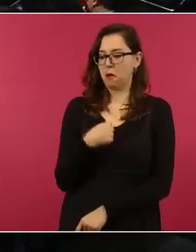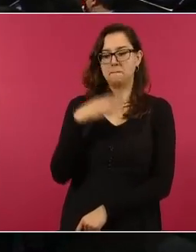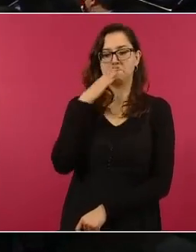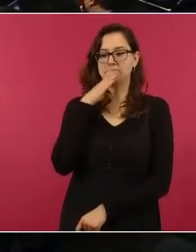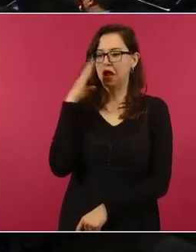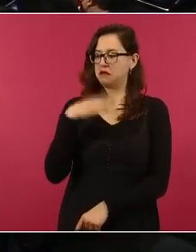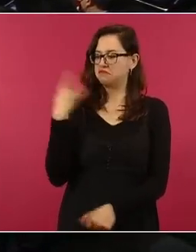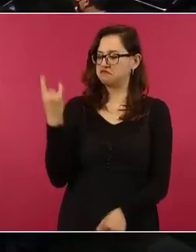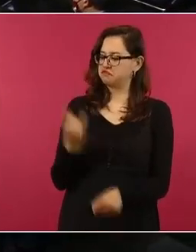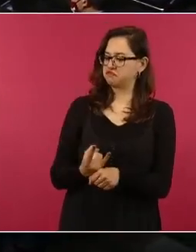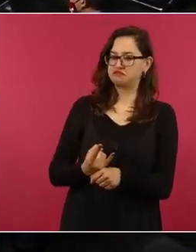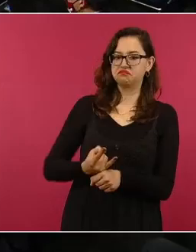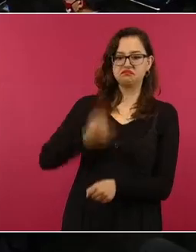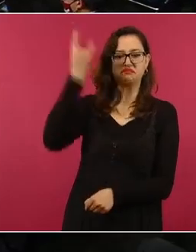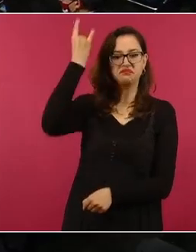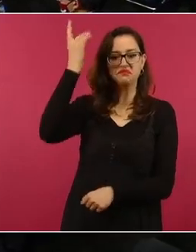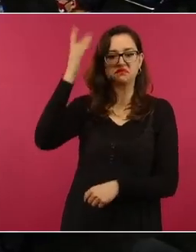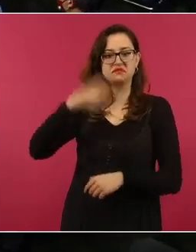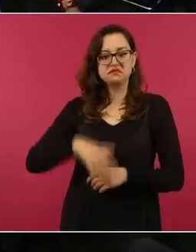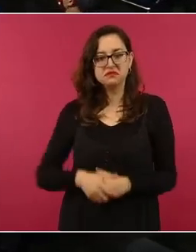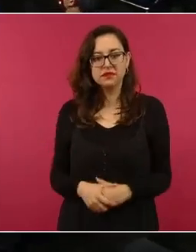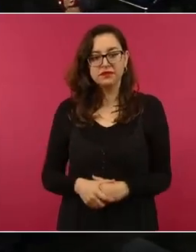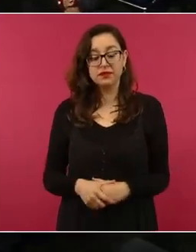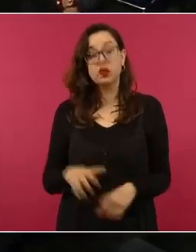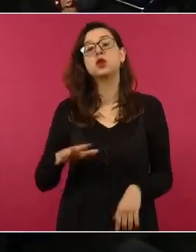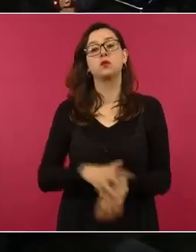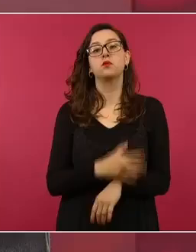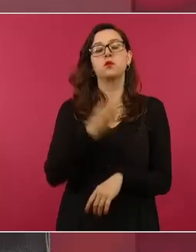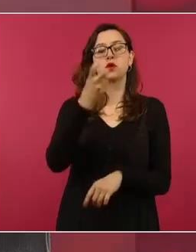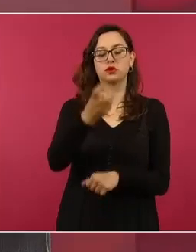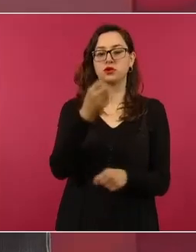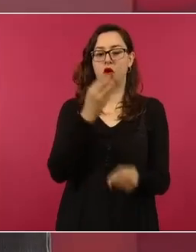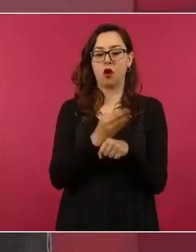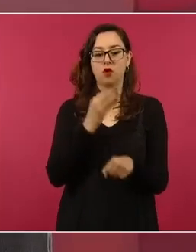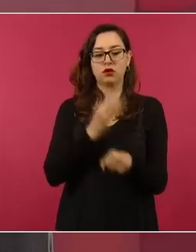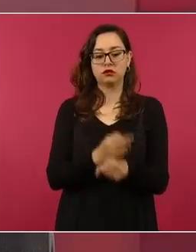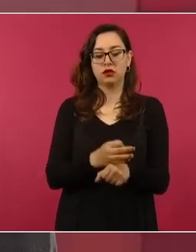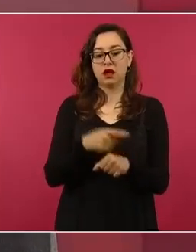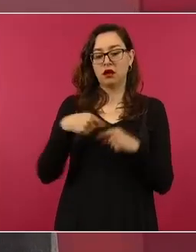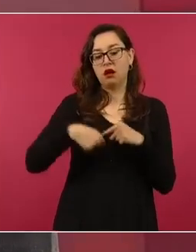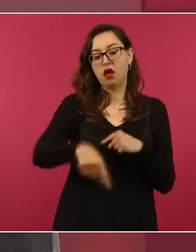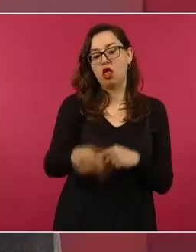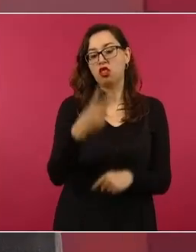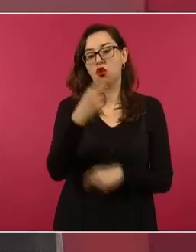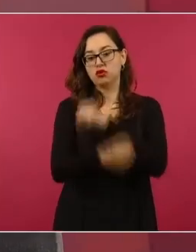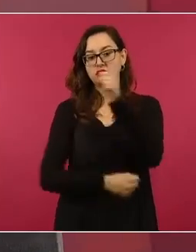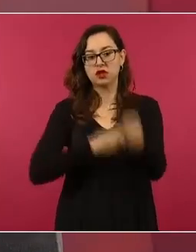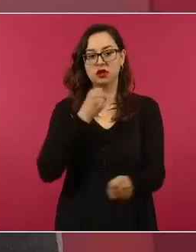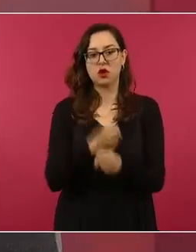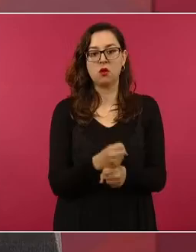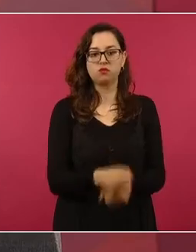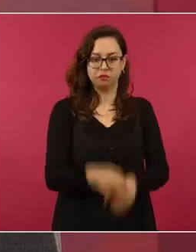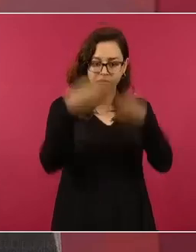un compromiso y es a lo que nos estamos dedicando en materia de salud.